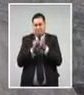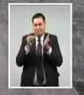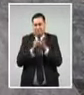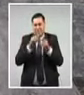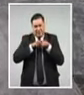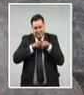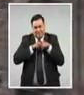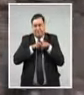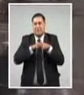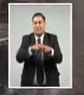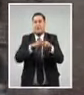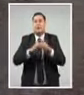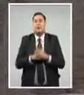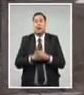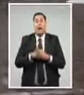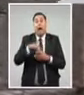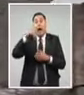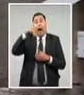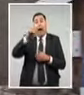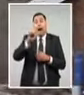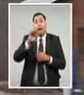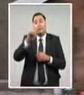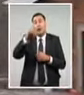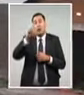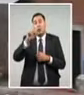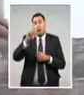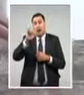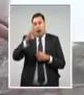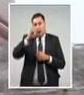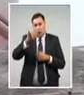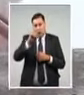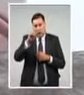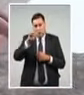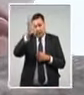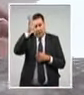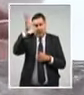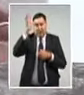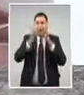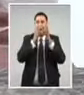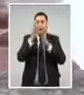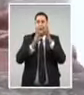través del tiempo. Con imágenes de Armando Lara, Jorge López Pérez, Azteca Noticias.